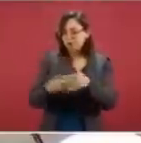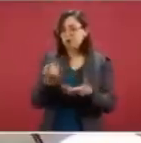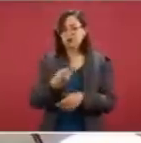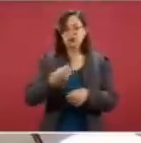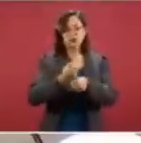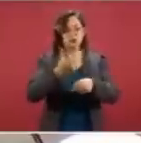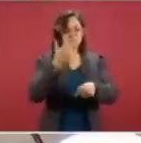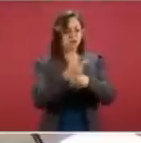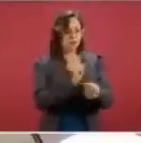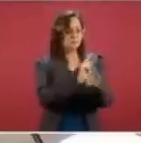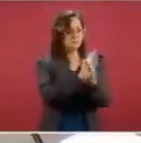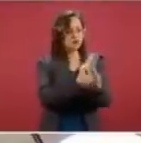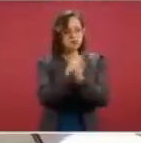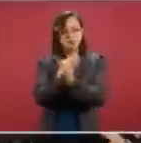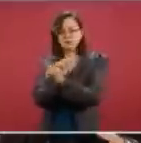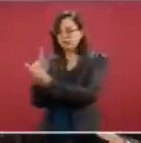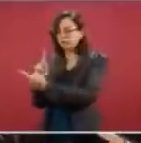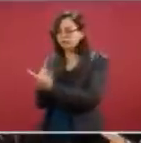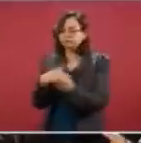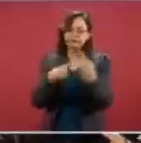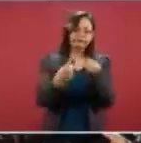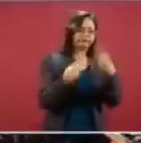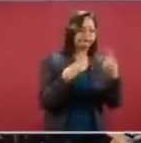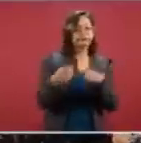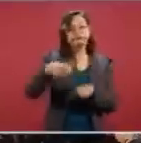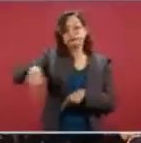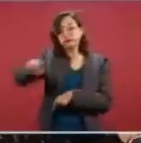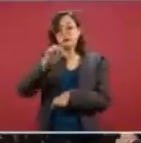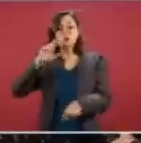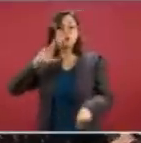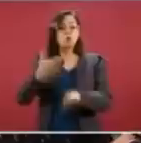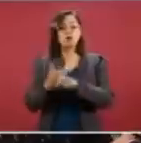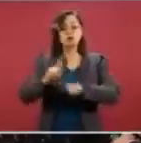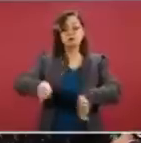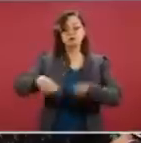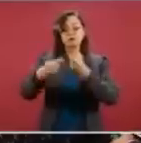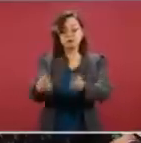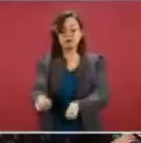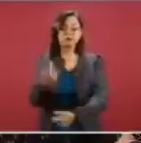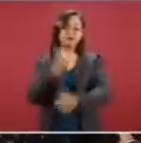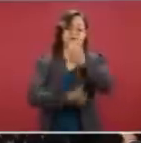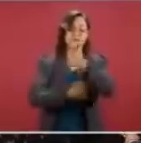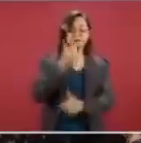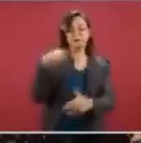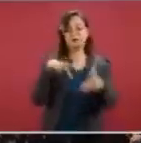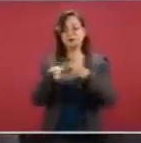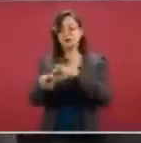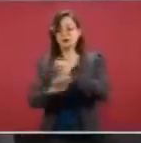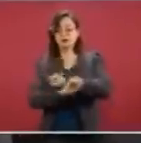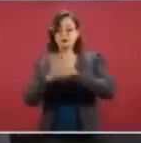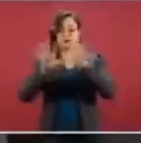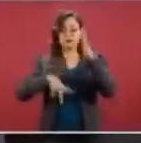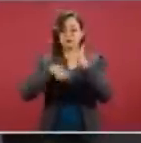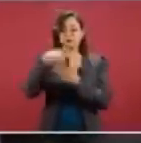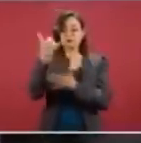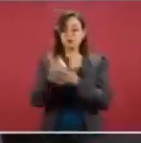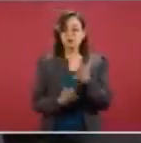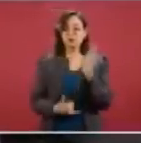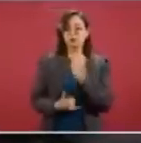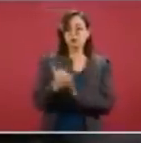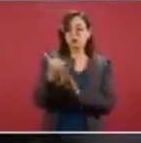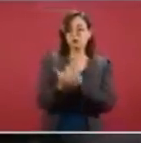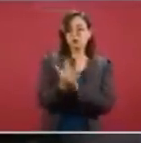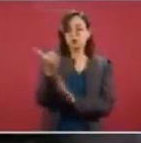secretarios. Los secretarios al final son los responsables de la licitación, la transparencia de estos proyectos. Los